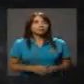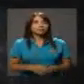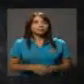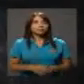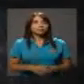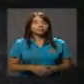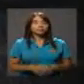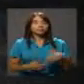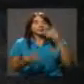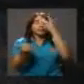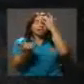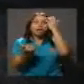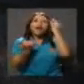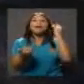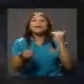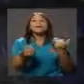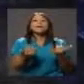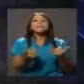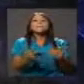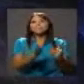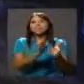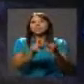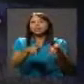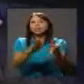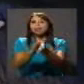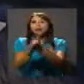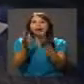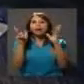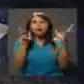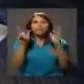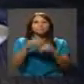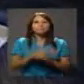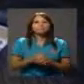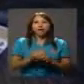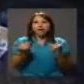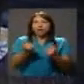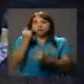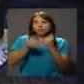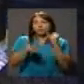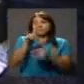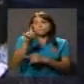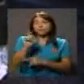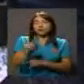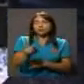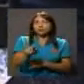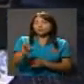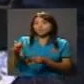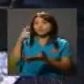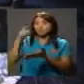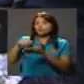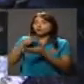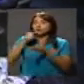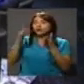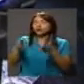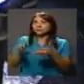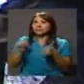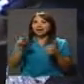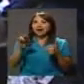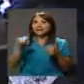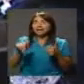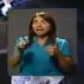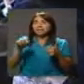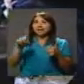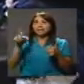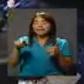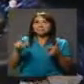ahora pasamos a la última pregunta que le estarían dirigiendo nuestros reconocidos periodistas Ani Pérez y Ernesto en este